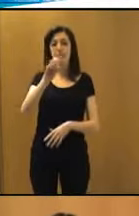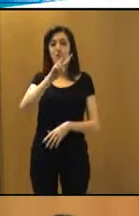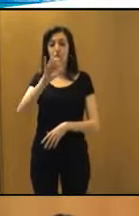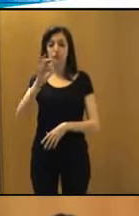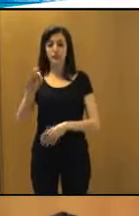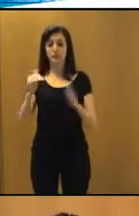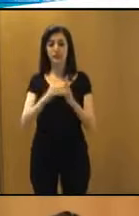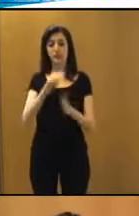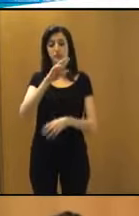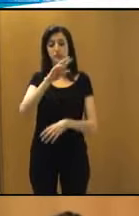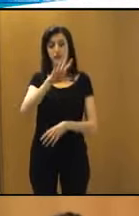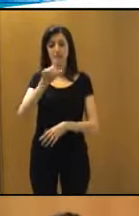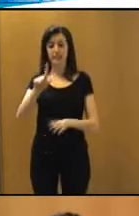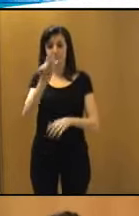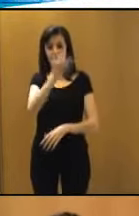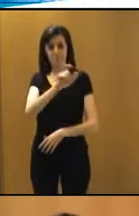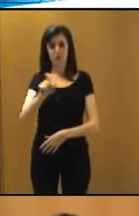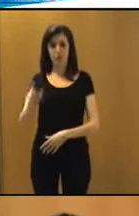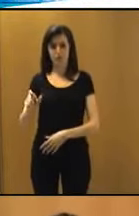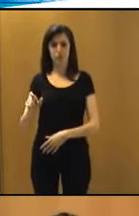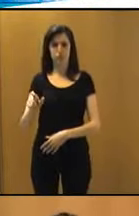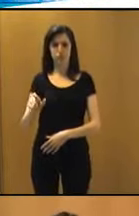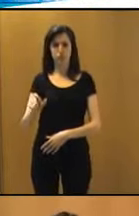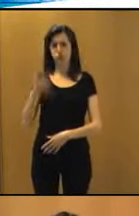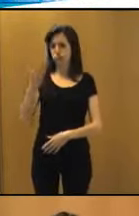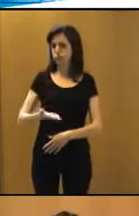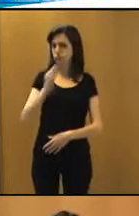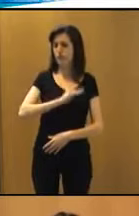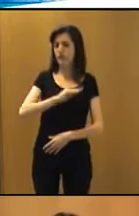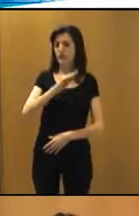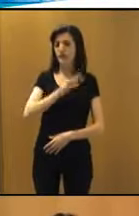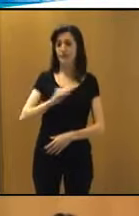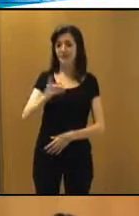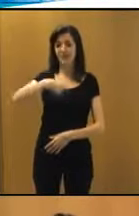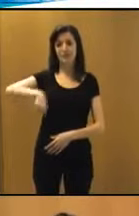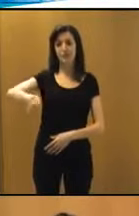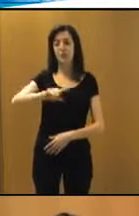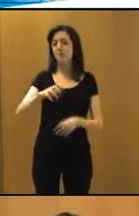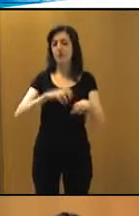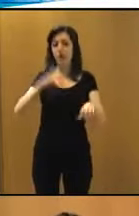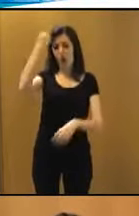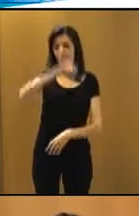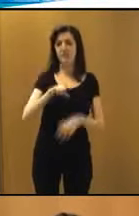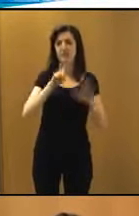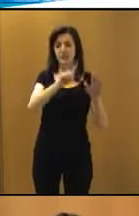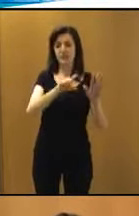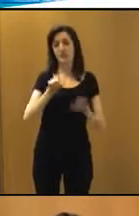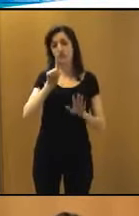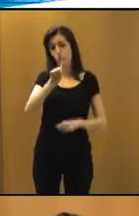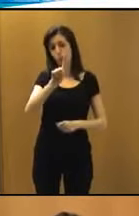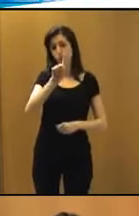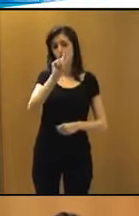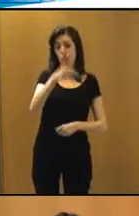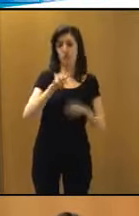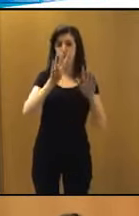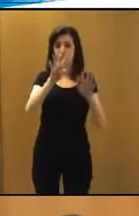contestaron, como decía antes, 1.256 personas, que es una muestra bastante importante. De ellos, la mayoría son hombres, en